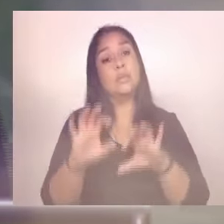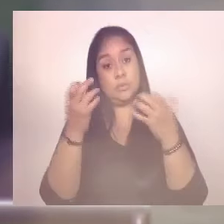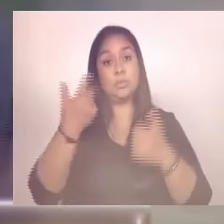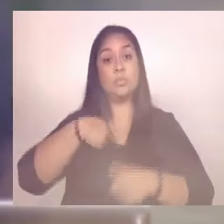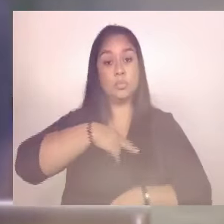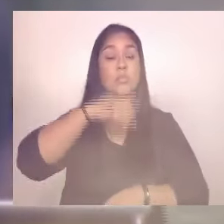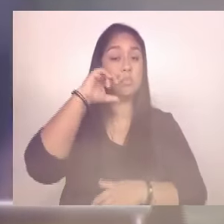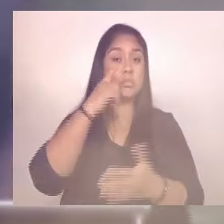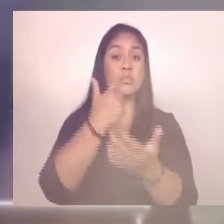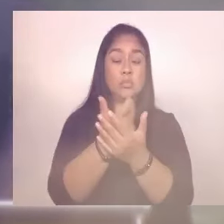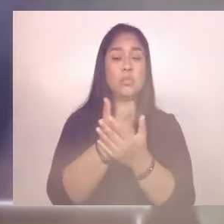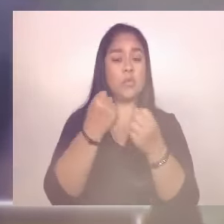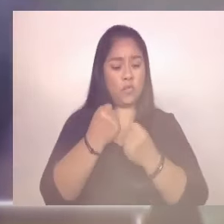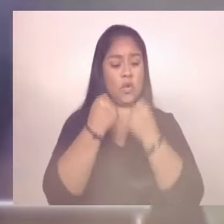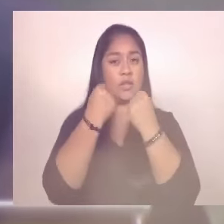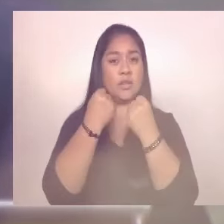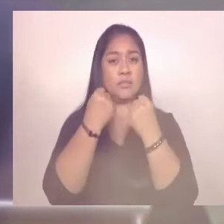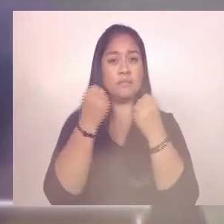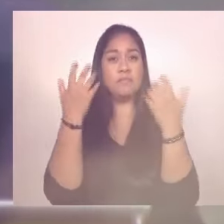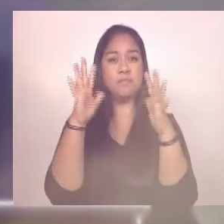ello creemos firmemente